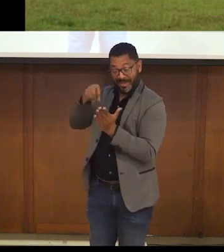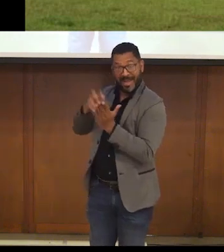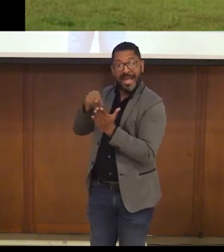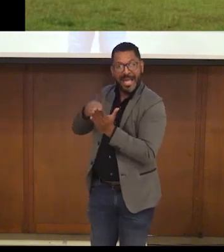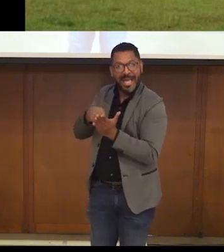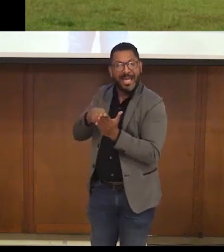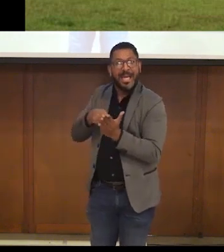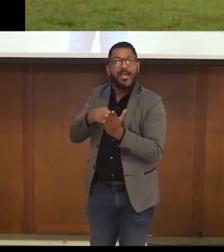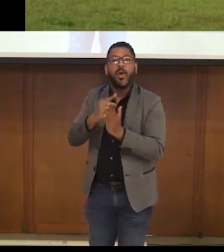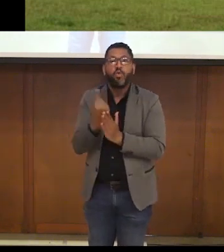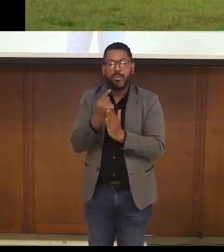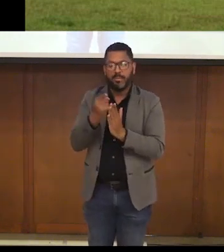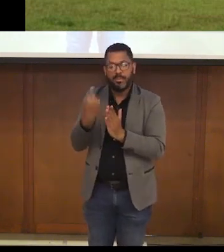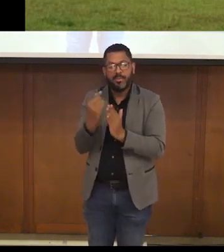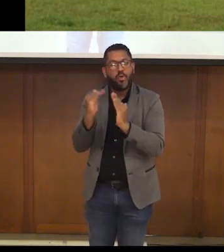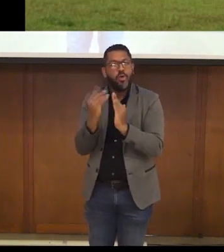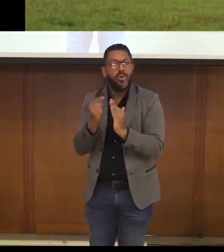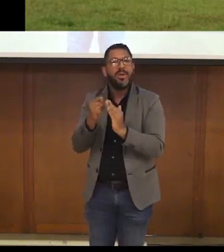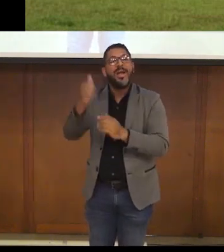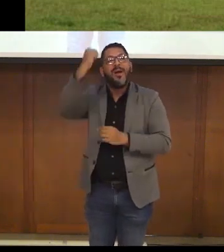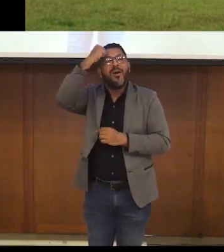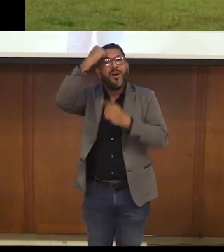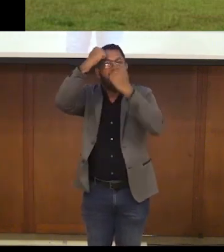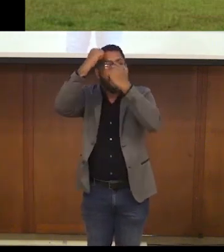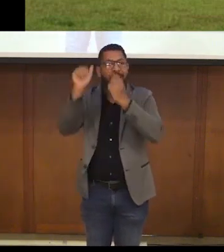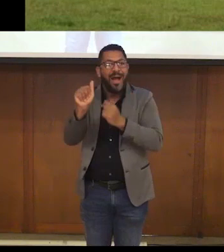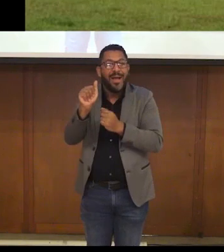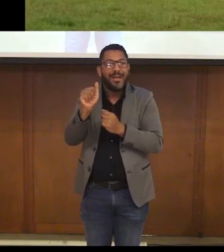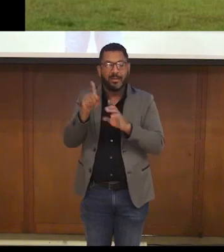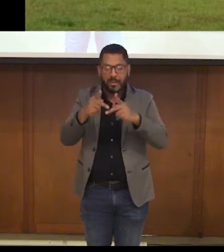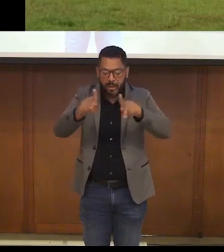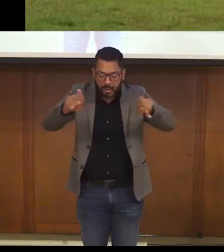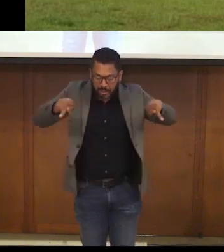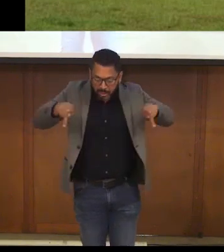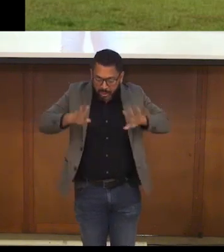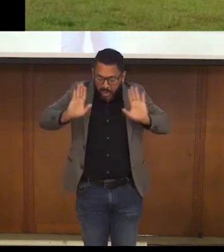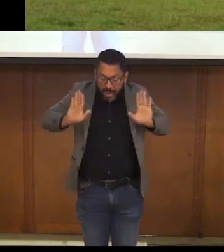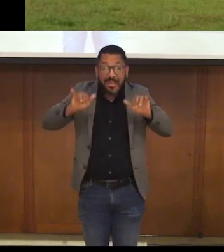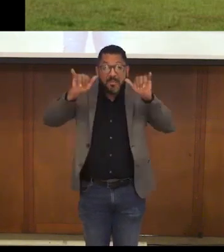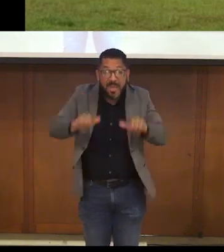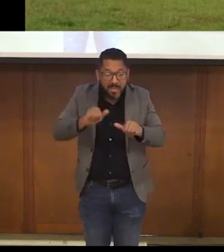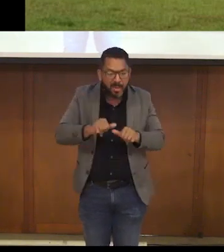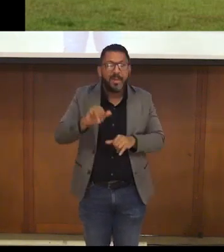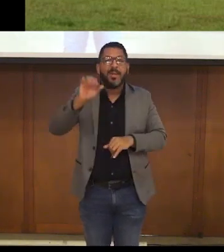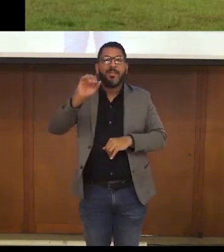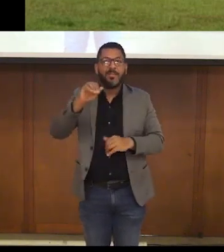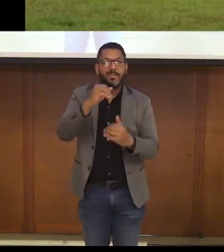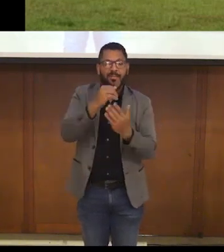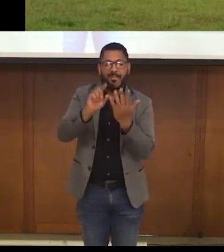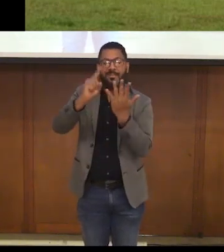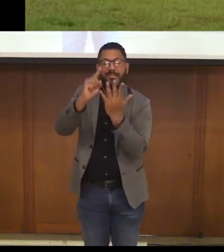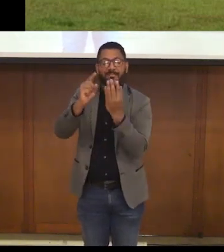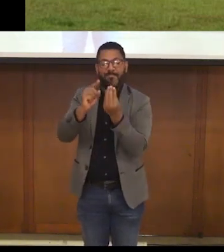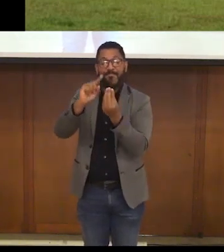aunque la que está retratada es una escuelita unitaria donde la profesora tiene solamente este espacio y en el mismo salón